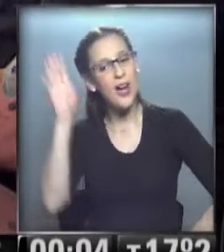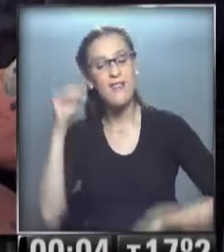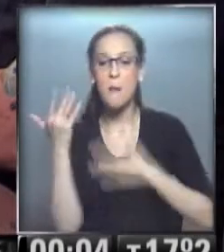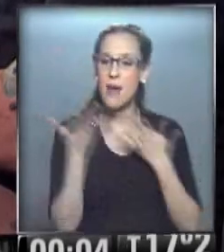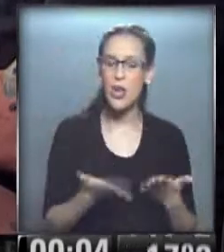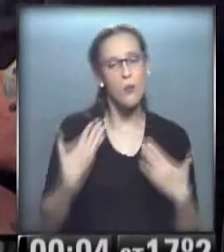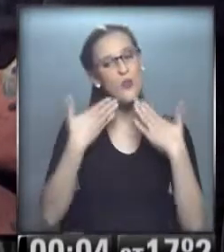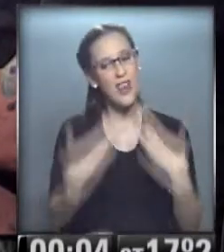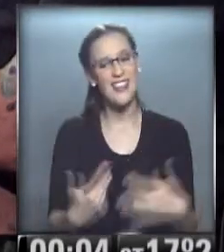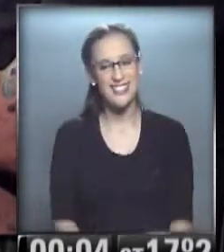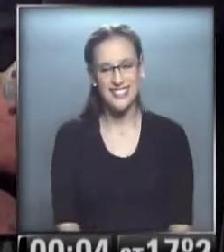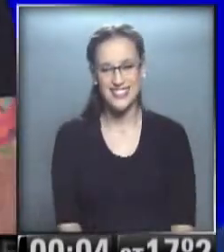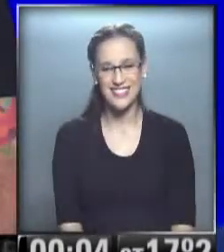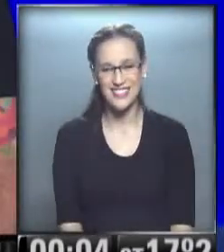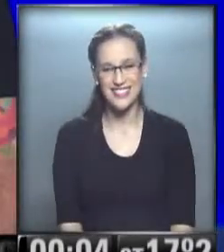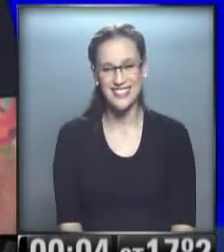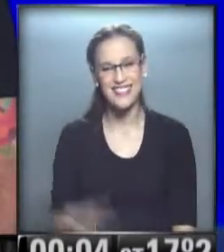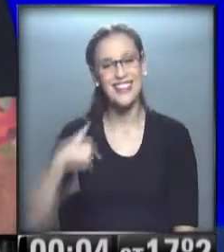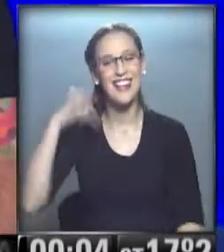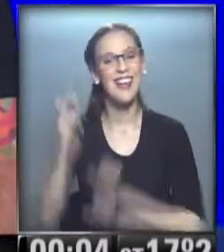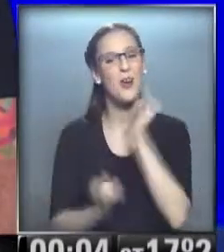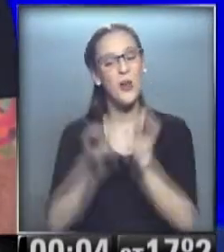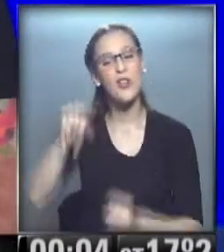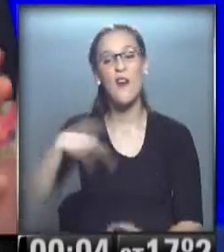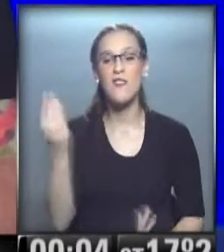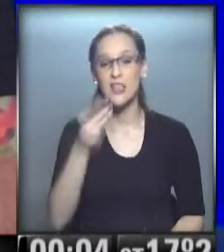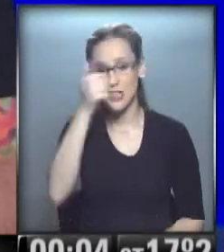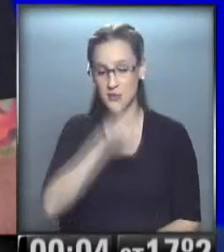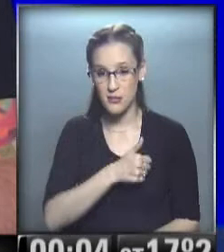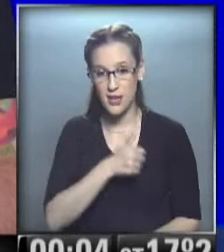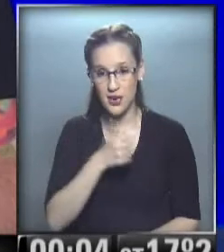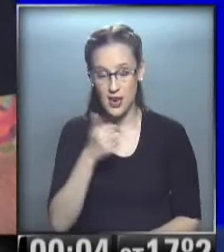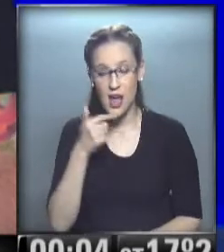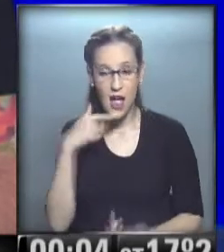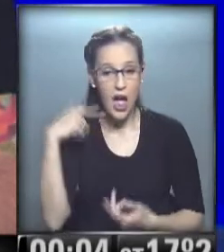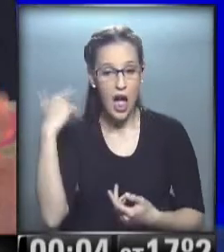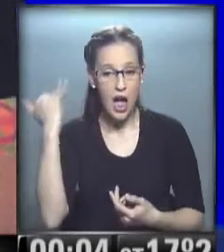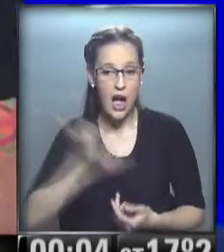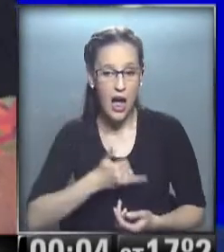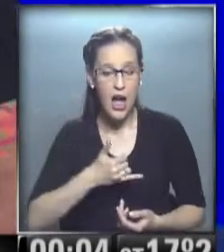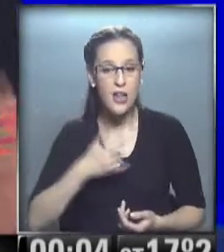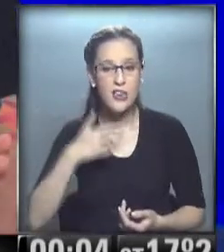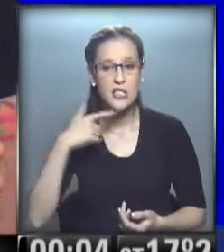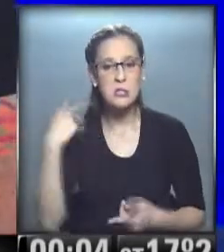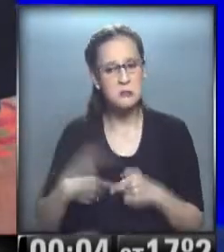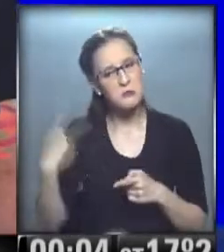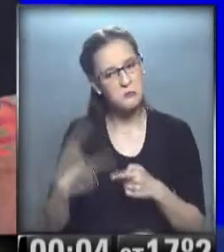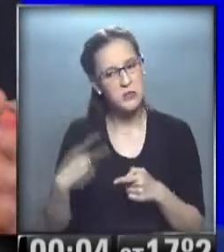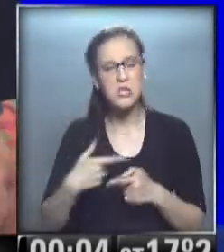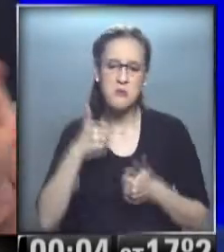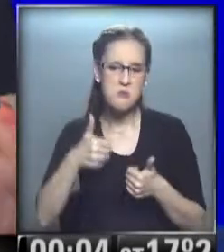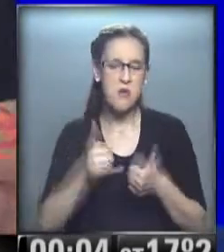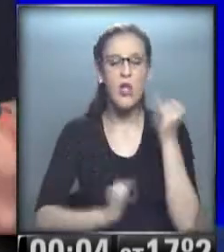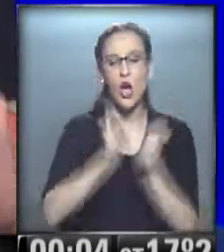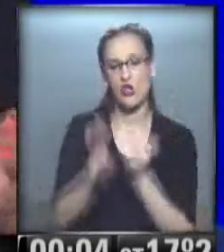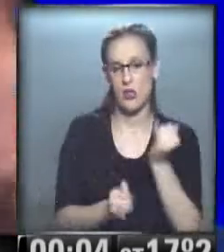tardes. Muchas gracias. Te cuento que este fin de semana se va a realizar un evento que, por ser el primero, está bueno contarlo,